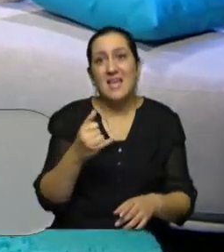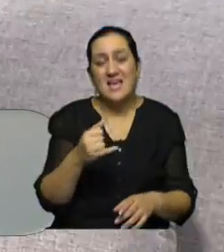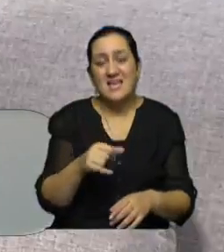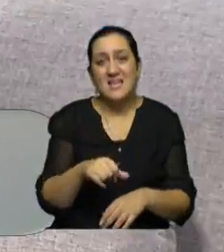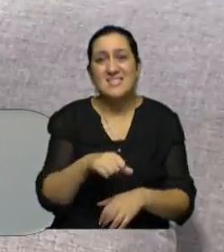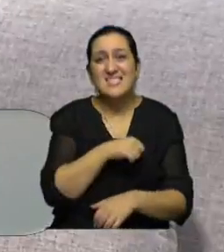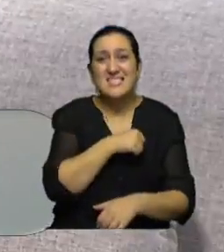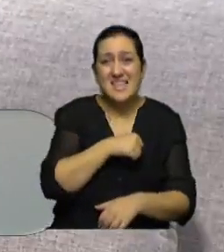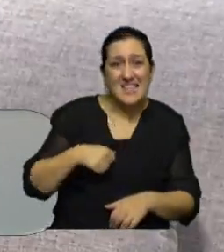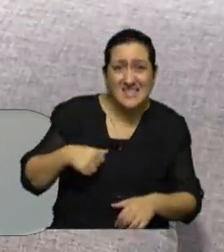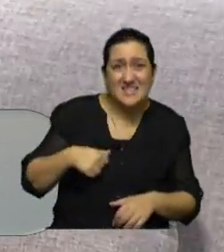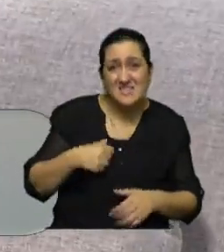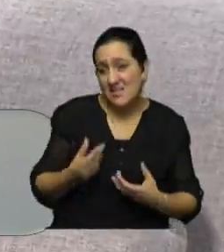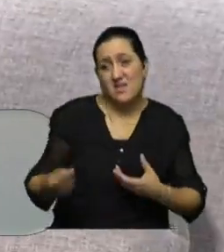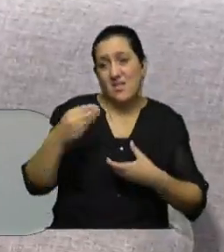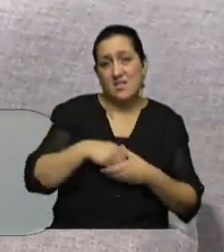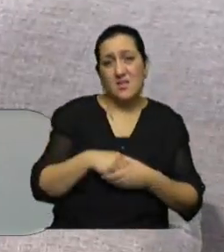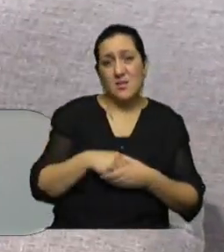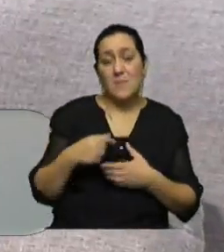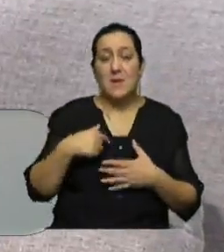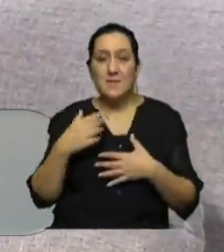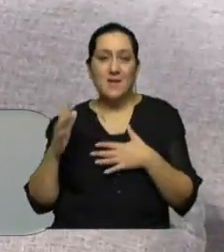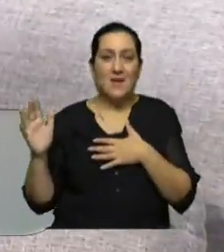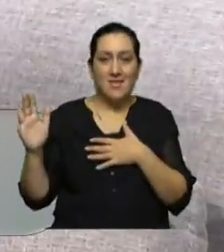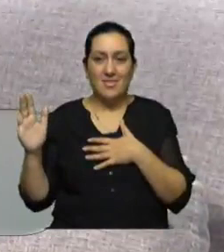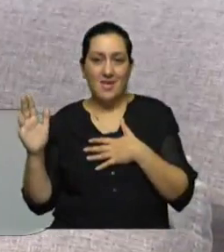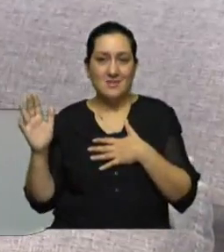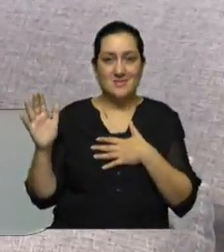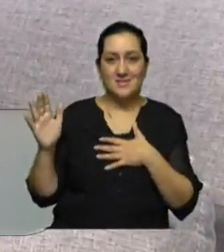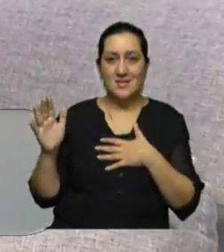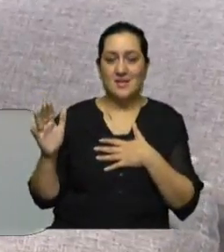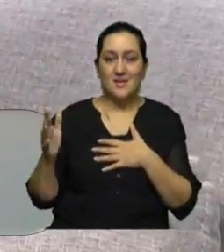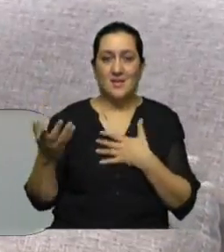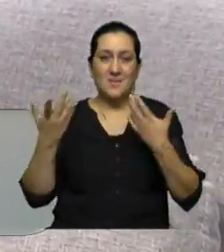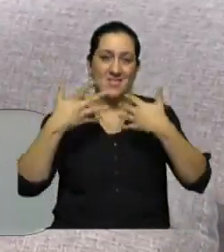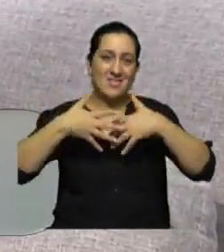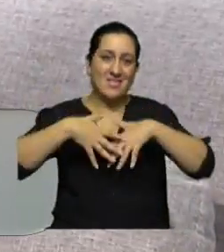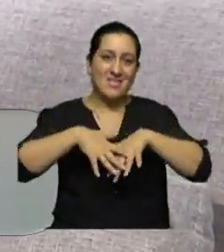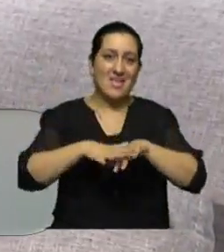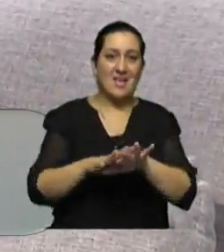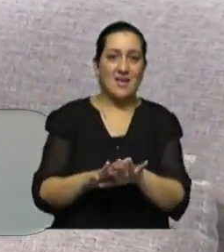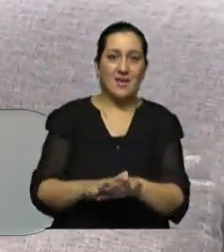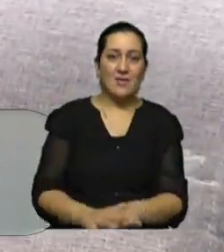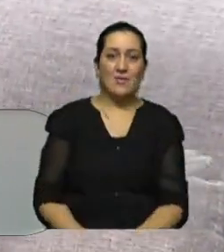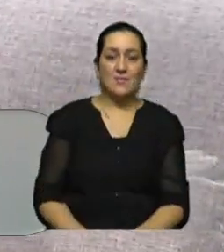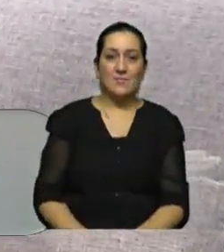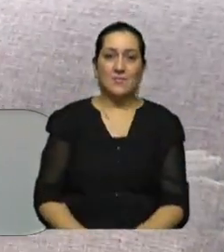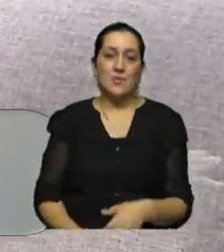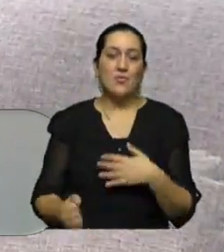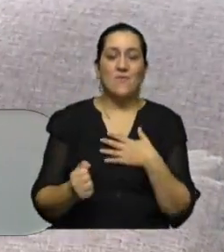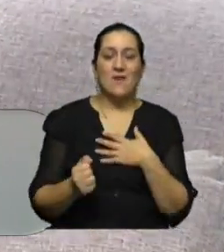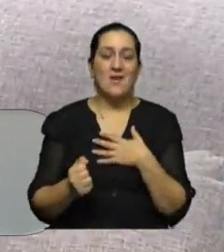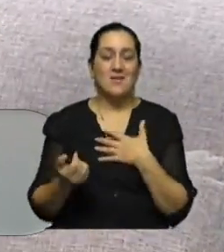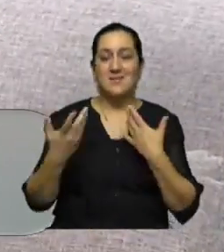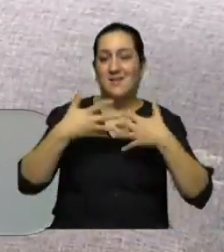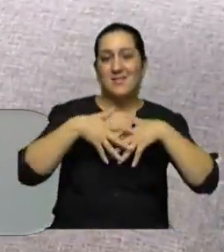los dolores, que es parte. Entonces, para mí la danza como que me da a integrar Cuando danzás es como que integrás lo que te